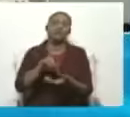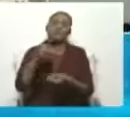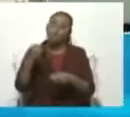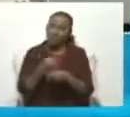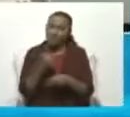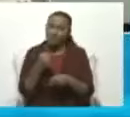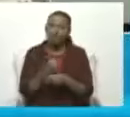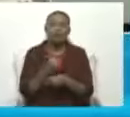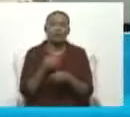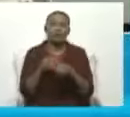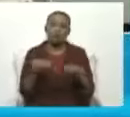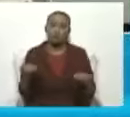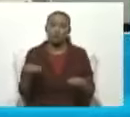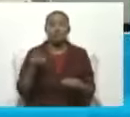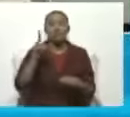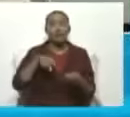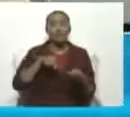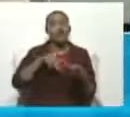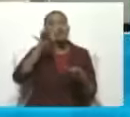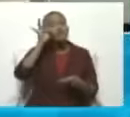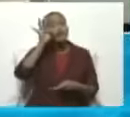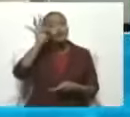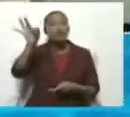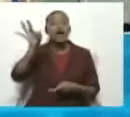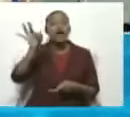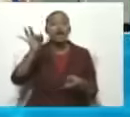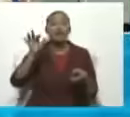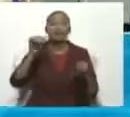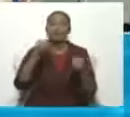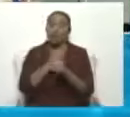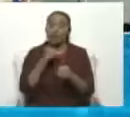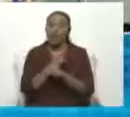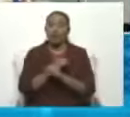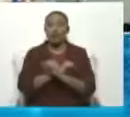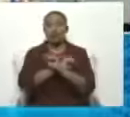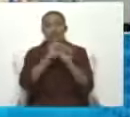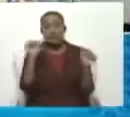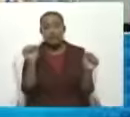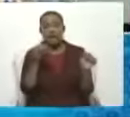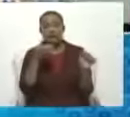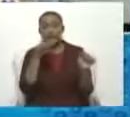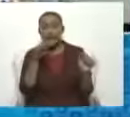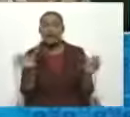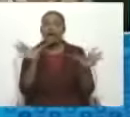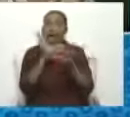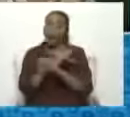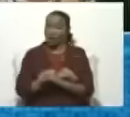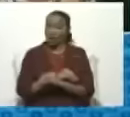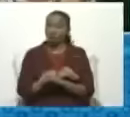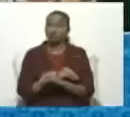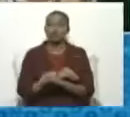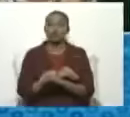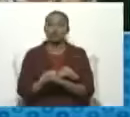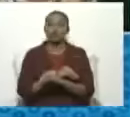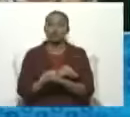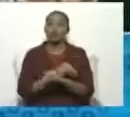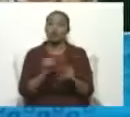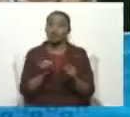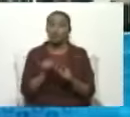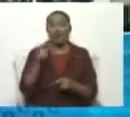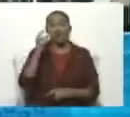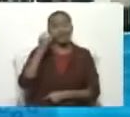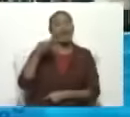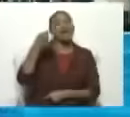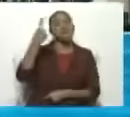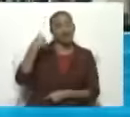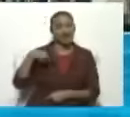hacen miles de funcionarios día y noche para garantizar no solamente que tengamos un proceso como el de ayer, sino